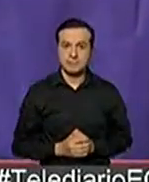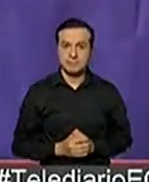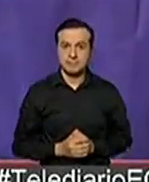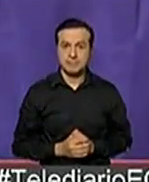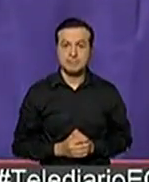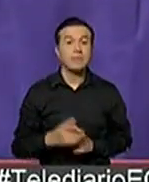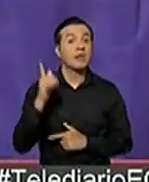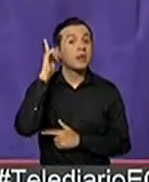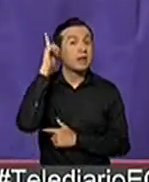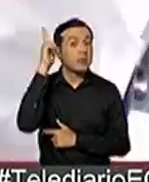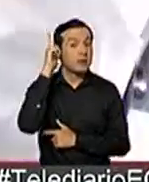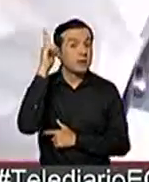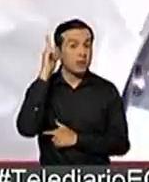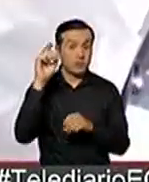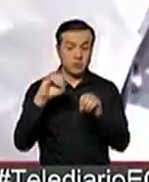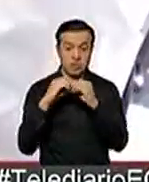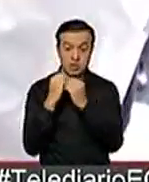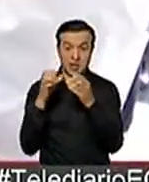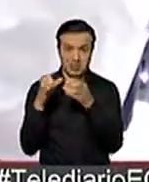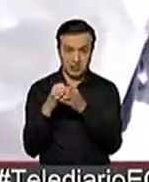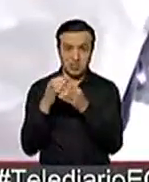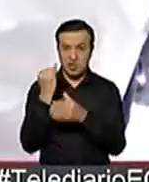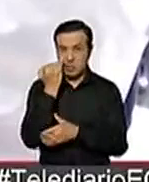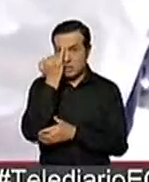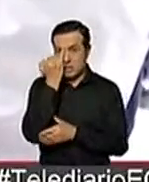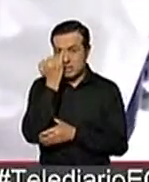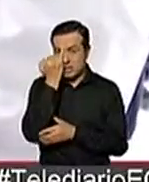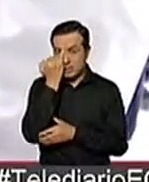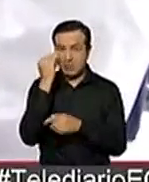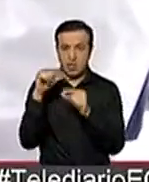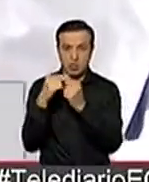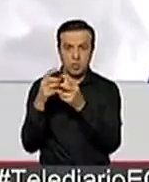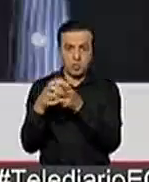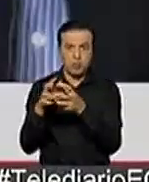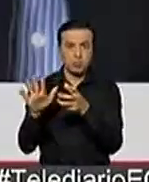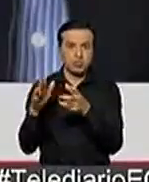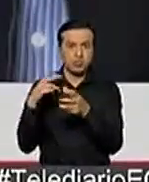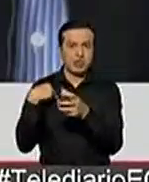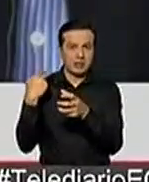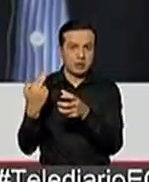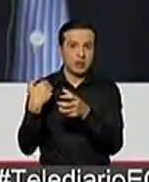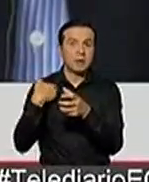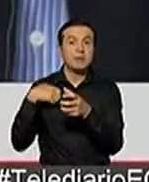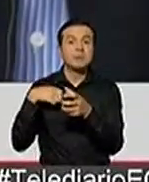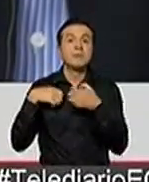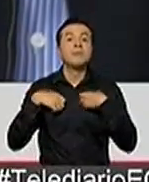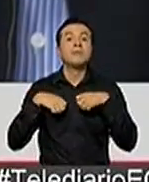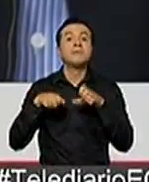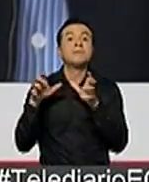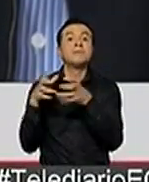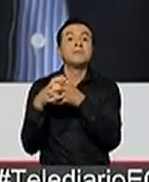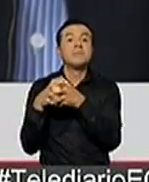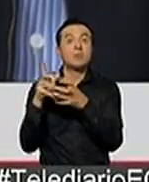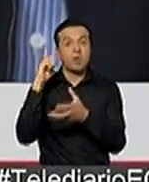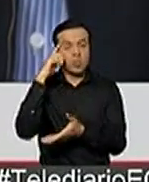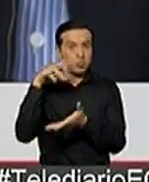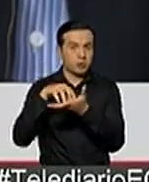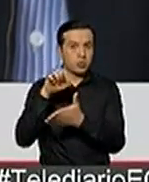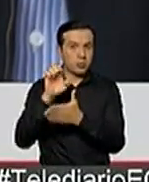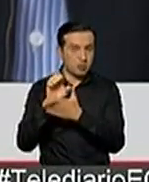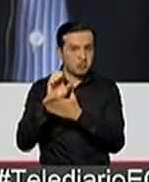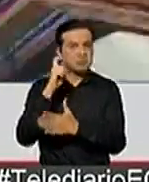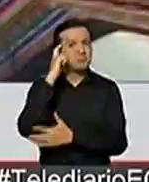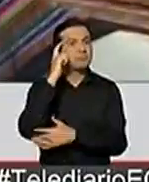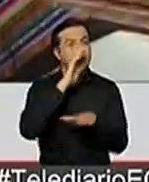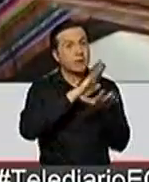La dirigencia de la Organización de Indígenas Evangélicos, FEINE, asegura estar en la misma sintonía con el gobierno nacional y hace un